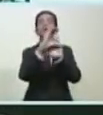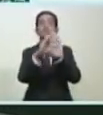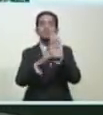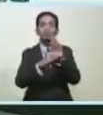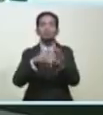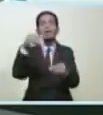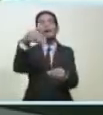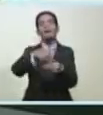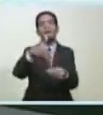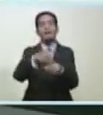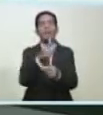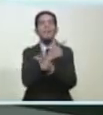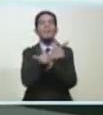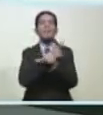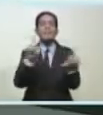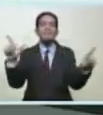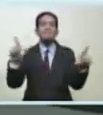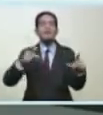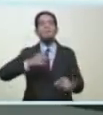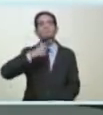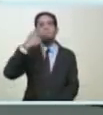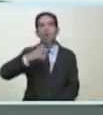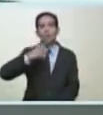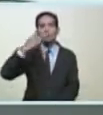libres, transparentes, populares.